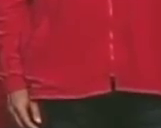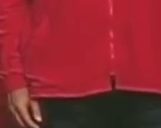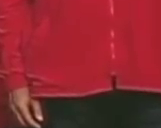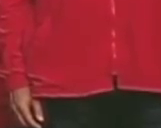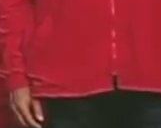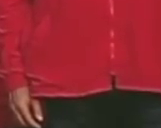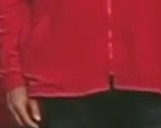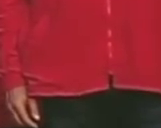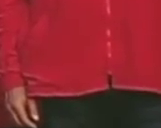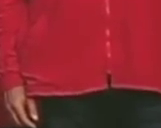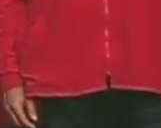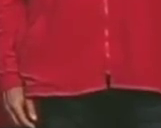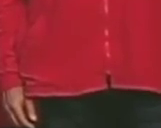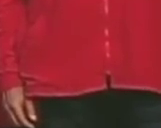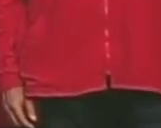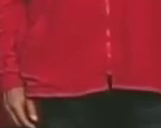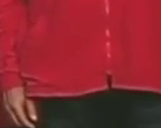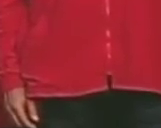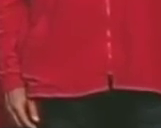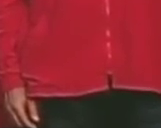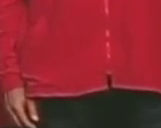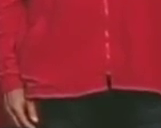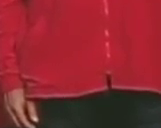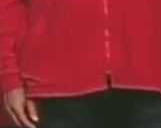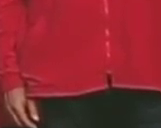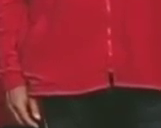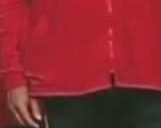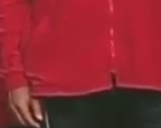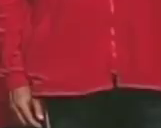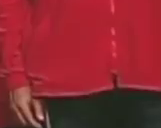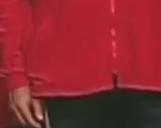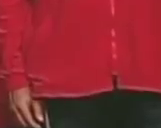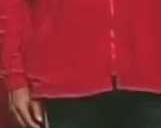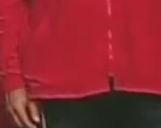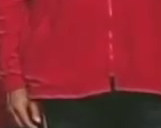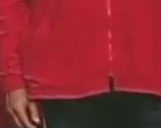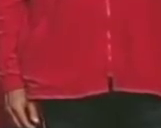económica, científica, tecnológica, integral.